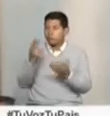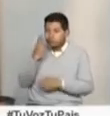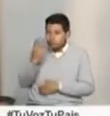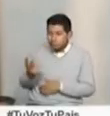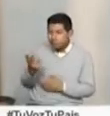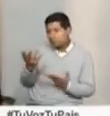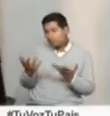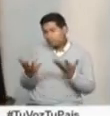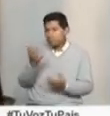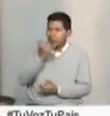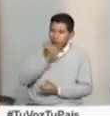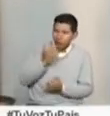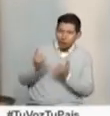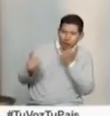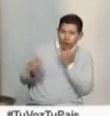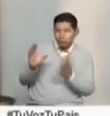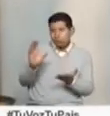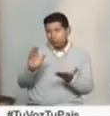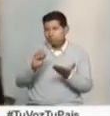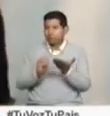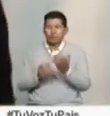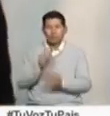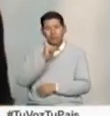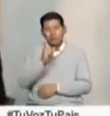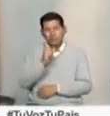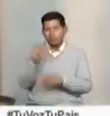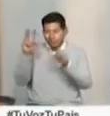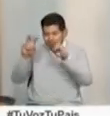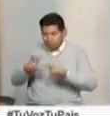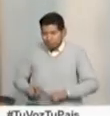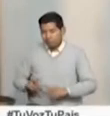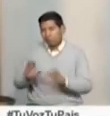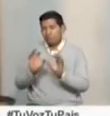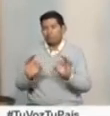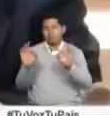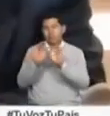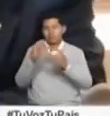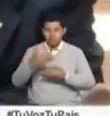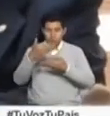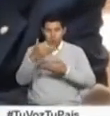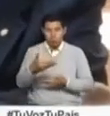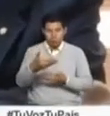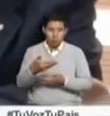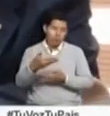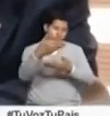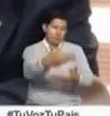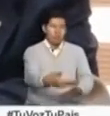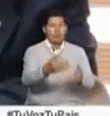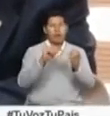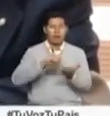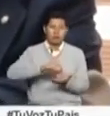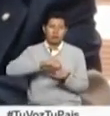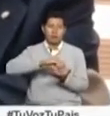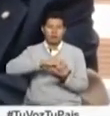correcciones, corregir lo que haya que corregir y ya tener listo el documento para presentar a la Asamblea. Por su parte, Líder Reyes, presidente